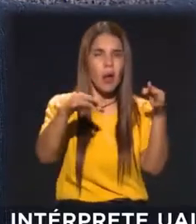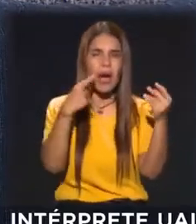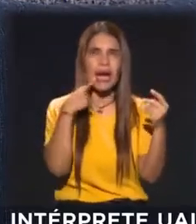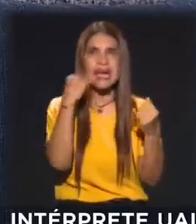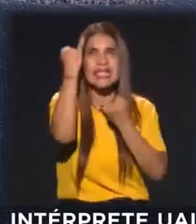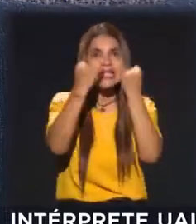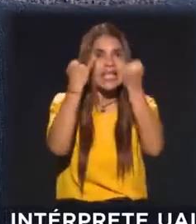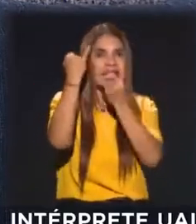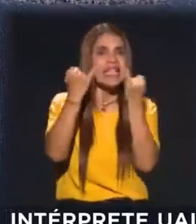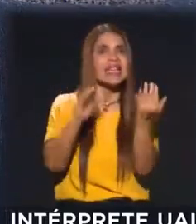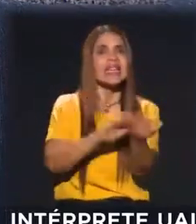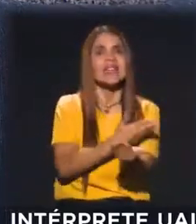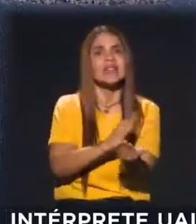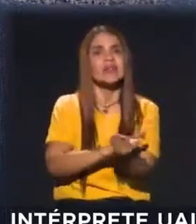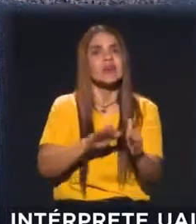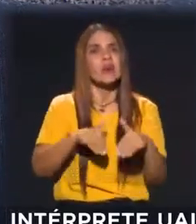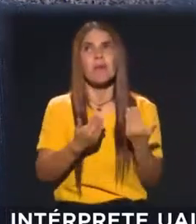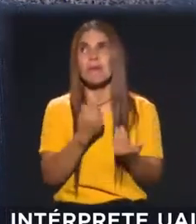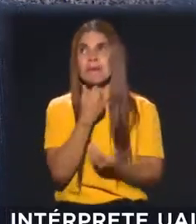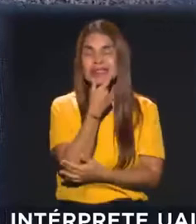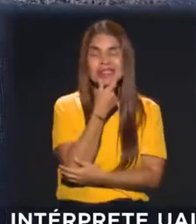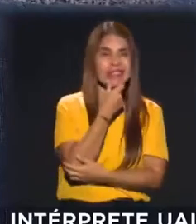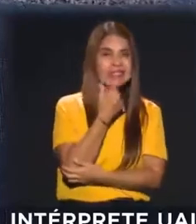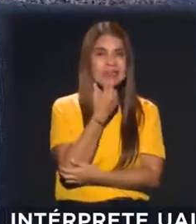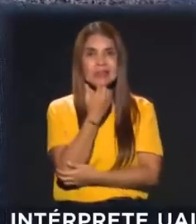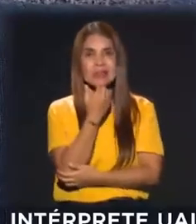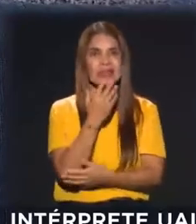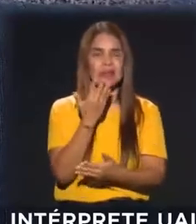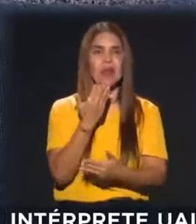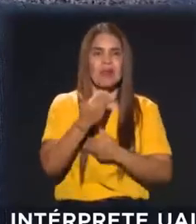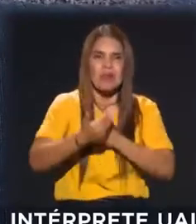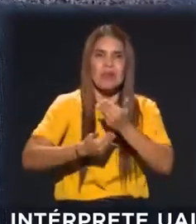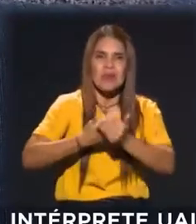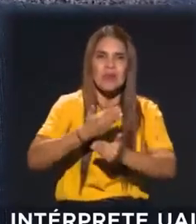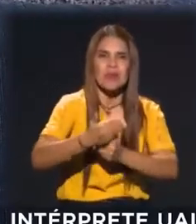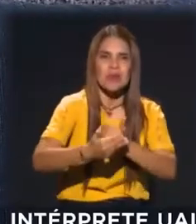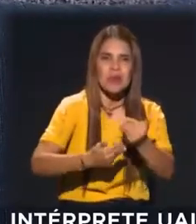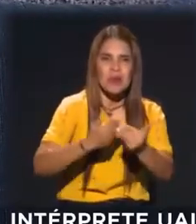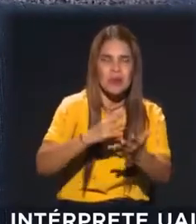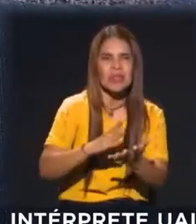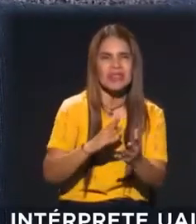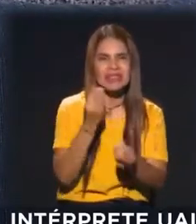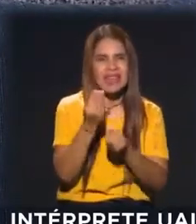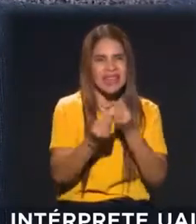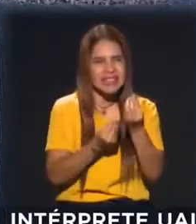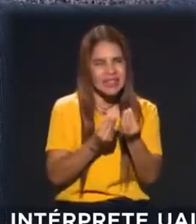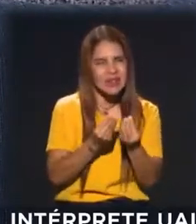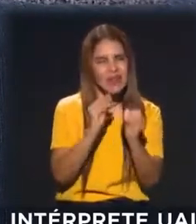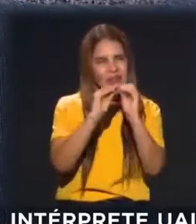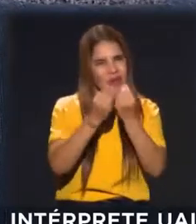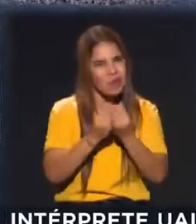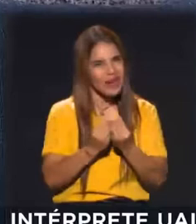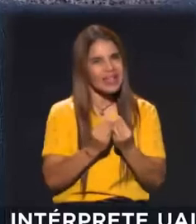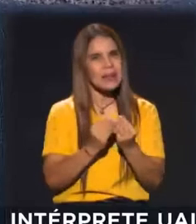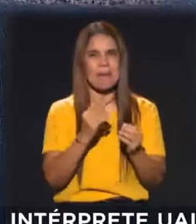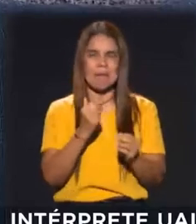de crear una canción, pero no sé cómo. Lo interesante es que yo me voy encontrando con ella. Entonces, la invitación también para los docentes es que se vayan